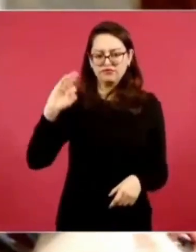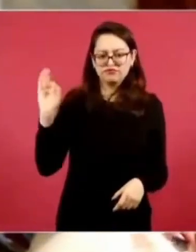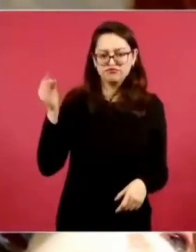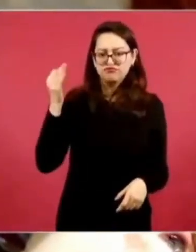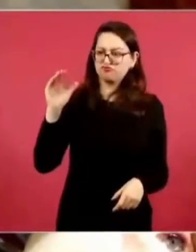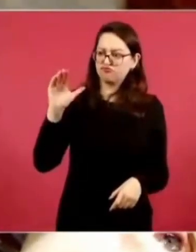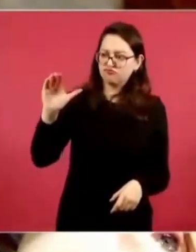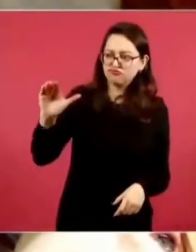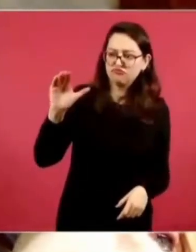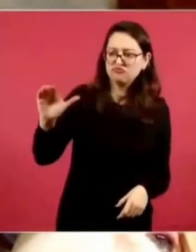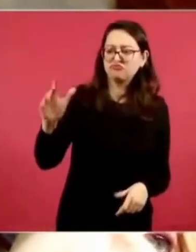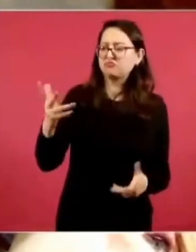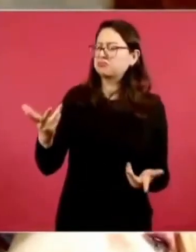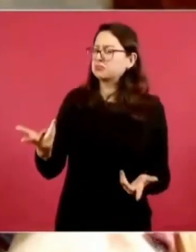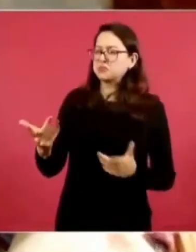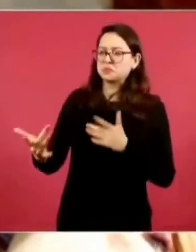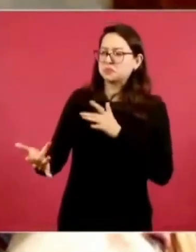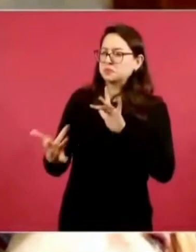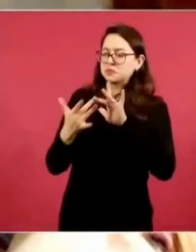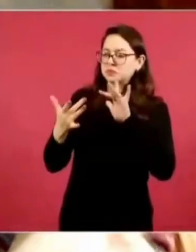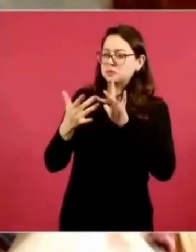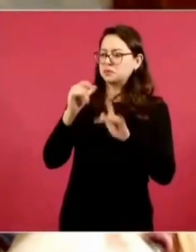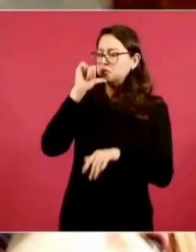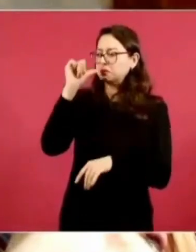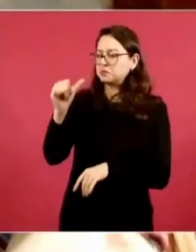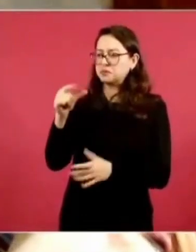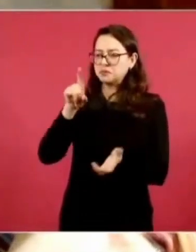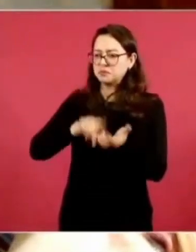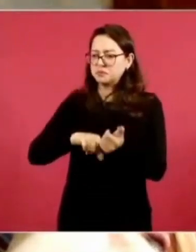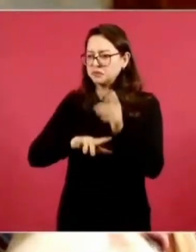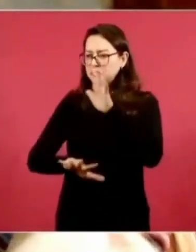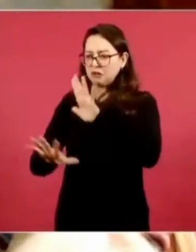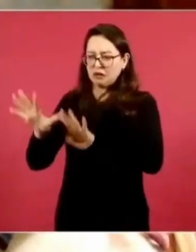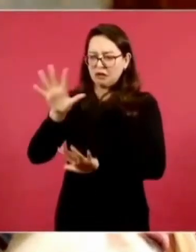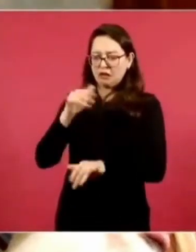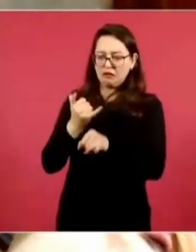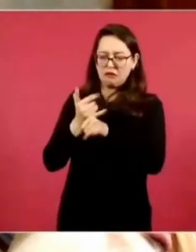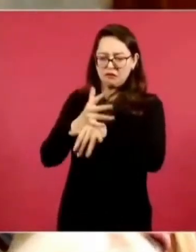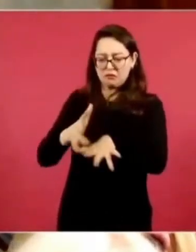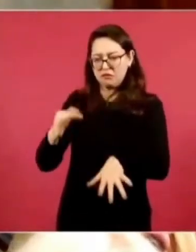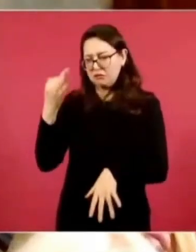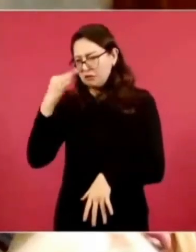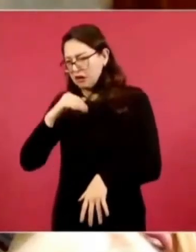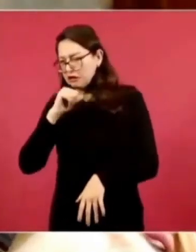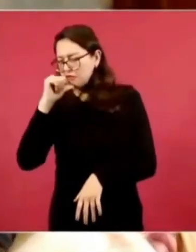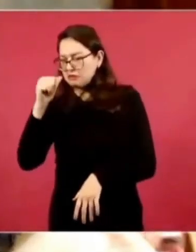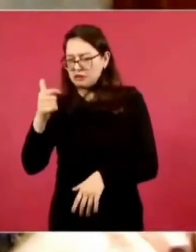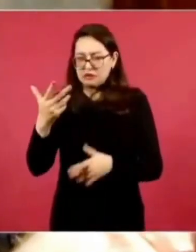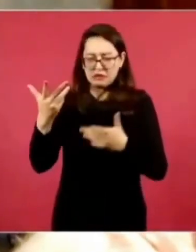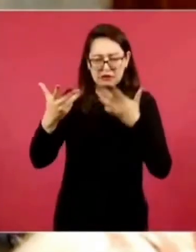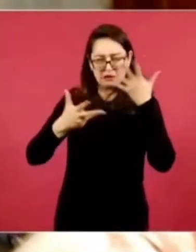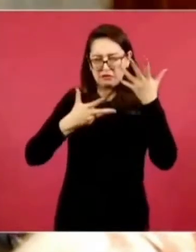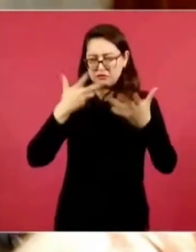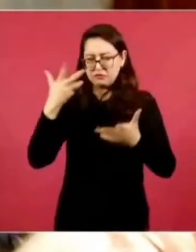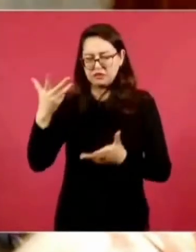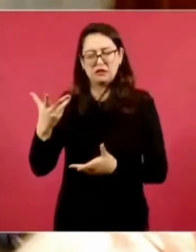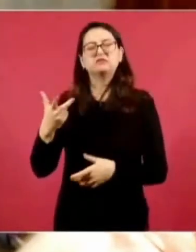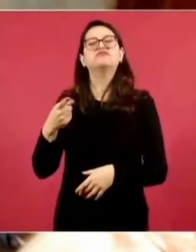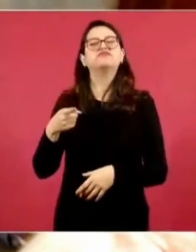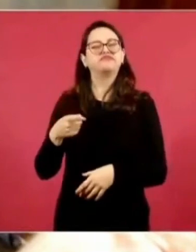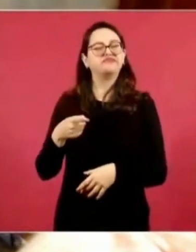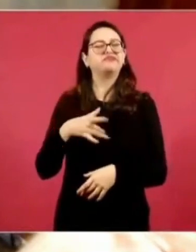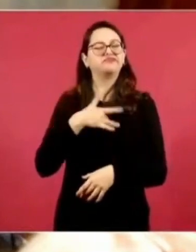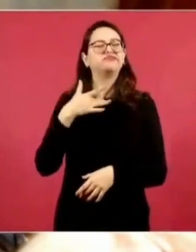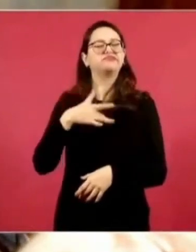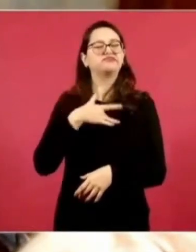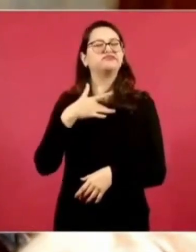resentidos por la manipulación de la información. Ahora, el tema de los pagos de